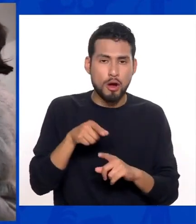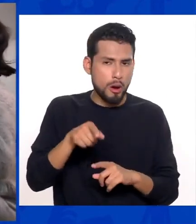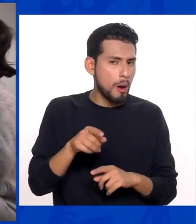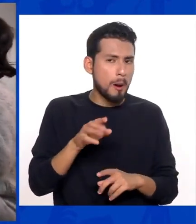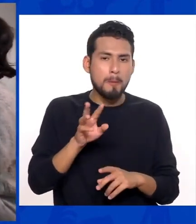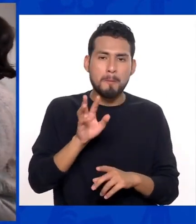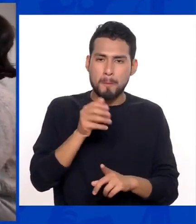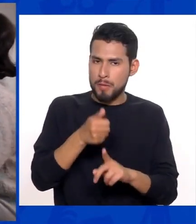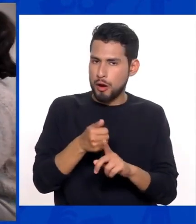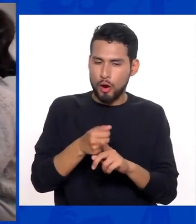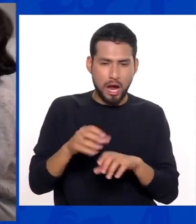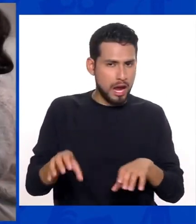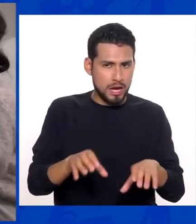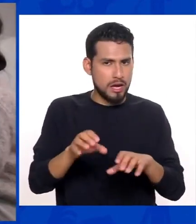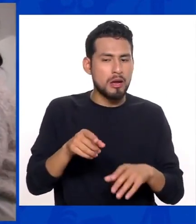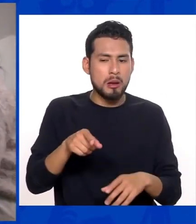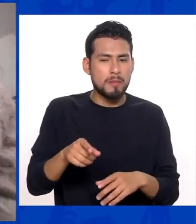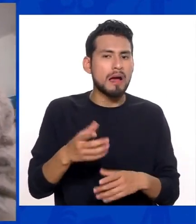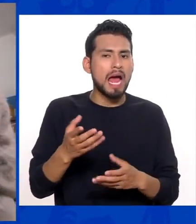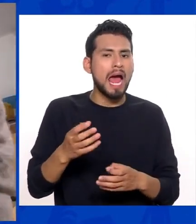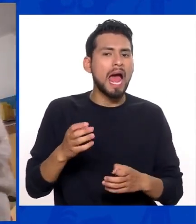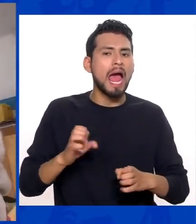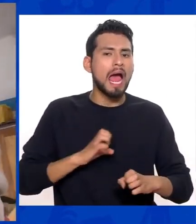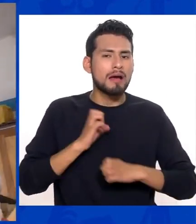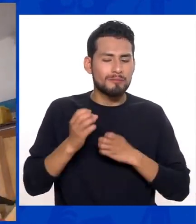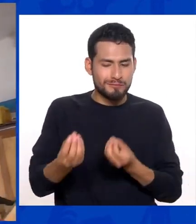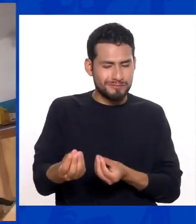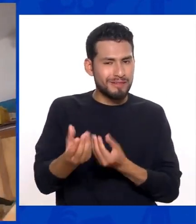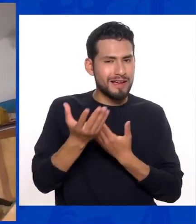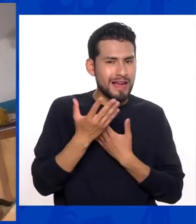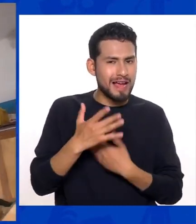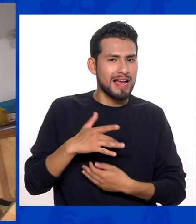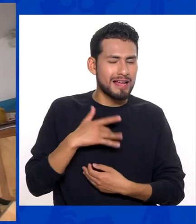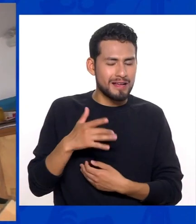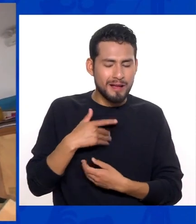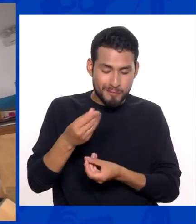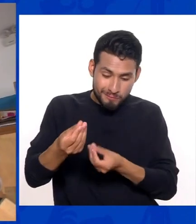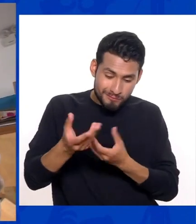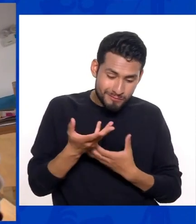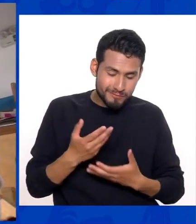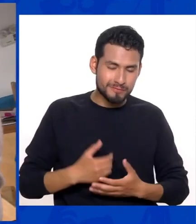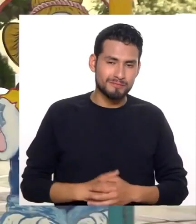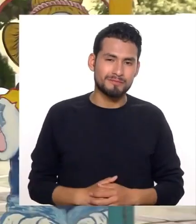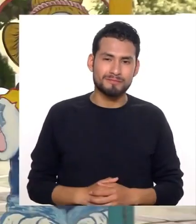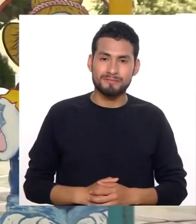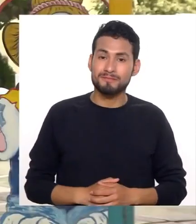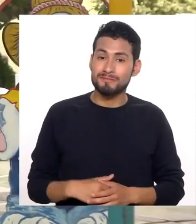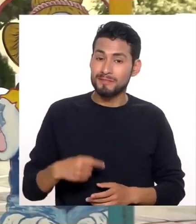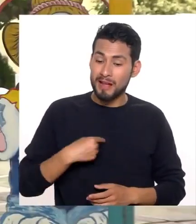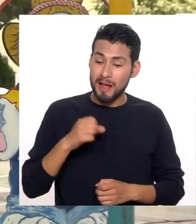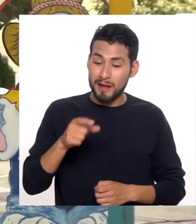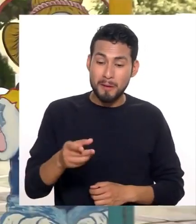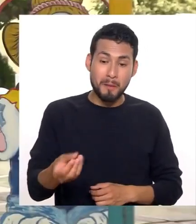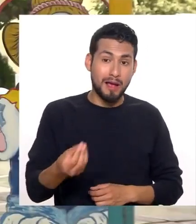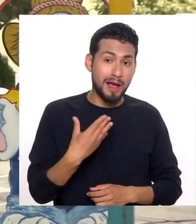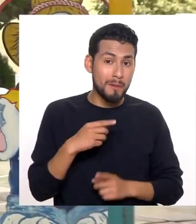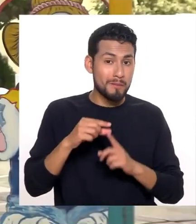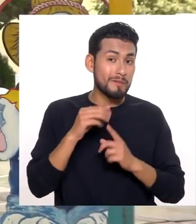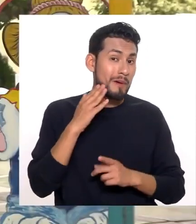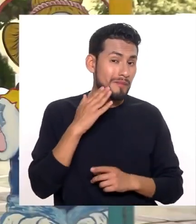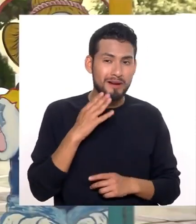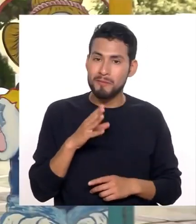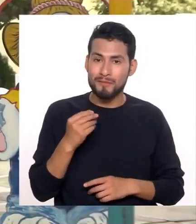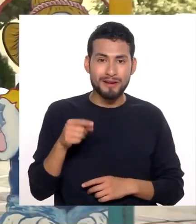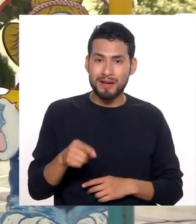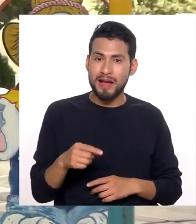valerse por sí sola, que me pueda expresar sus emociones, sus sentimientos, ¿no? Que tal vez hasta me pueda decir mamá,